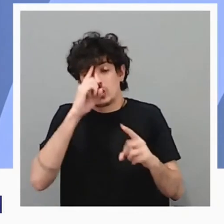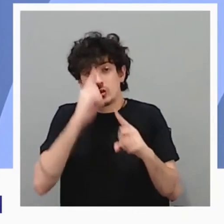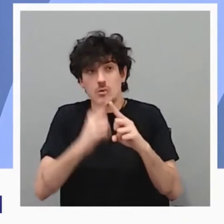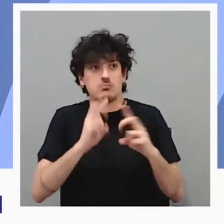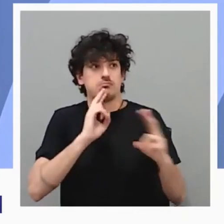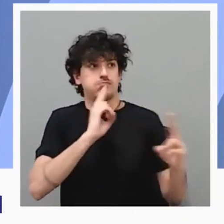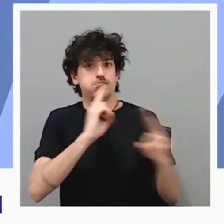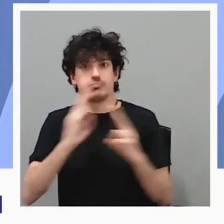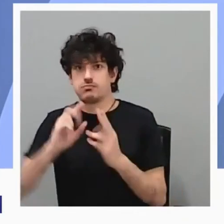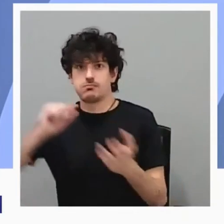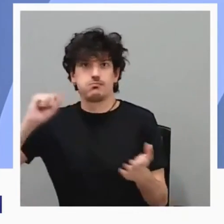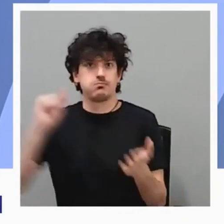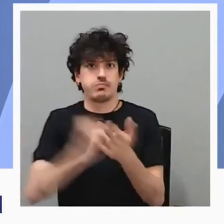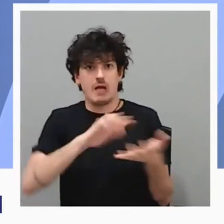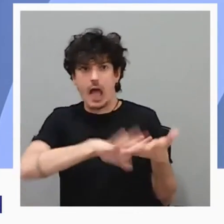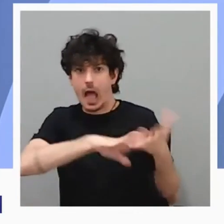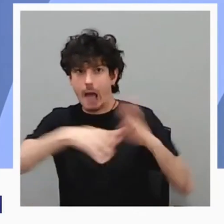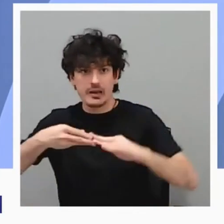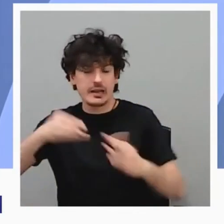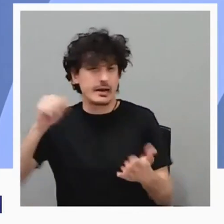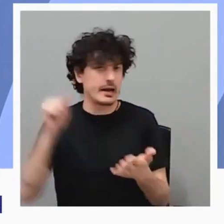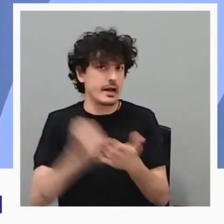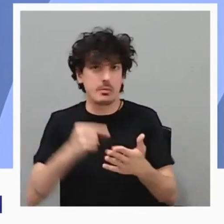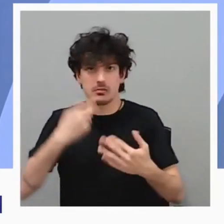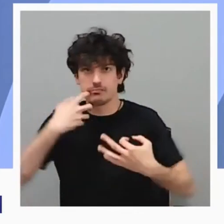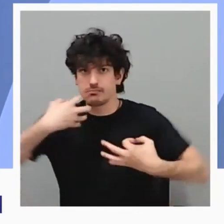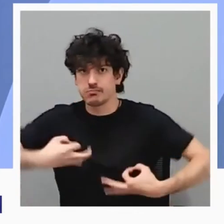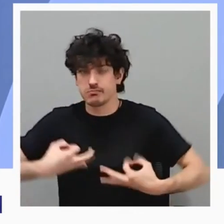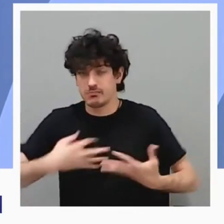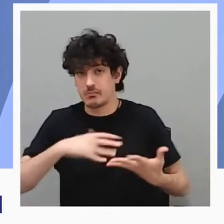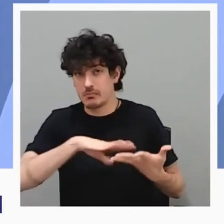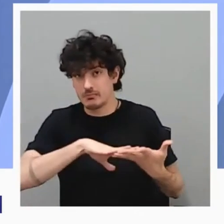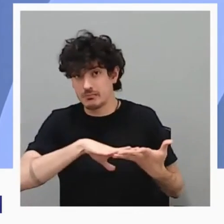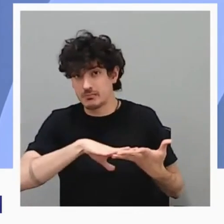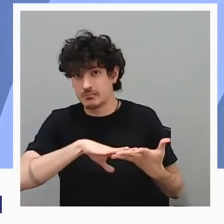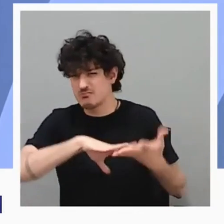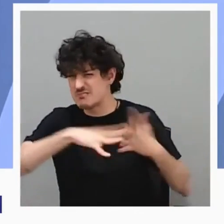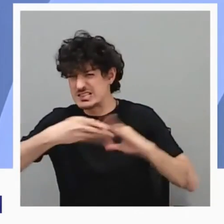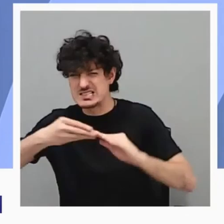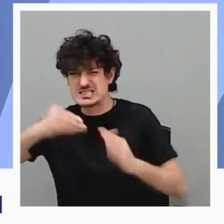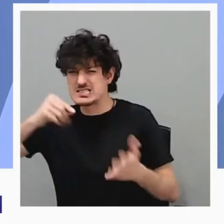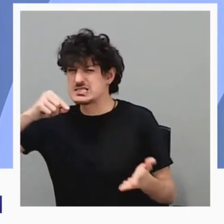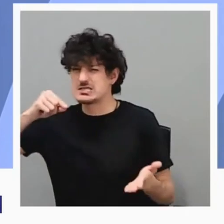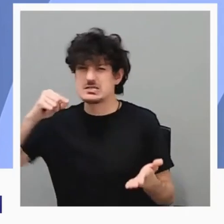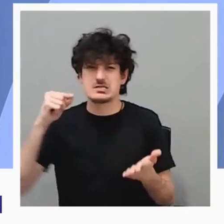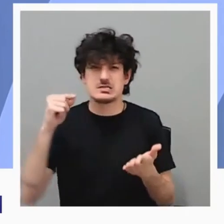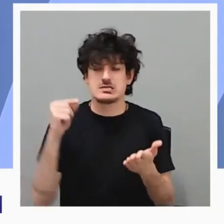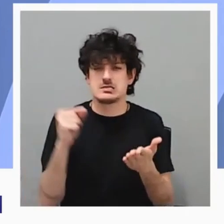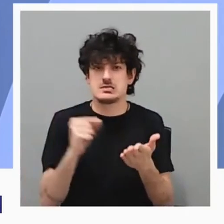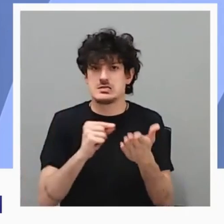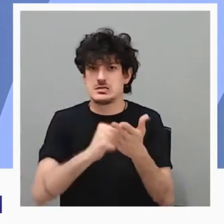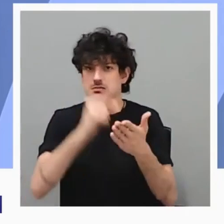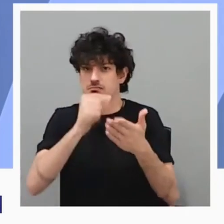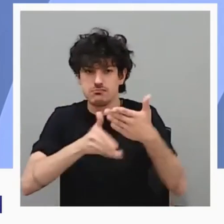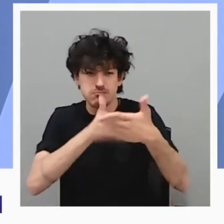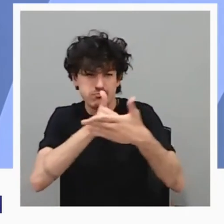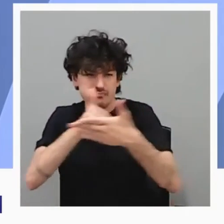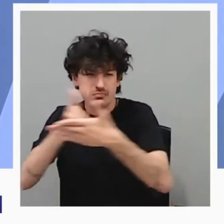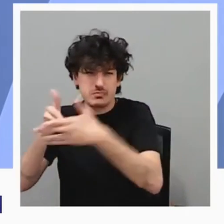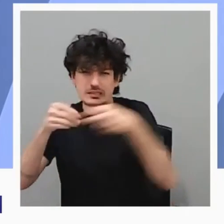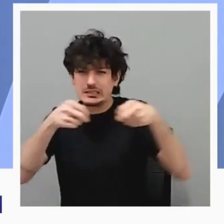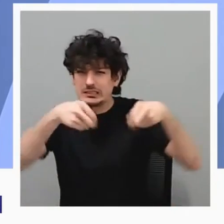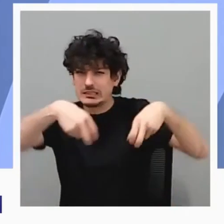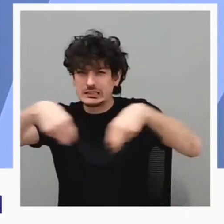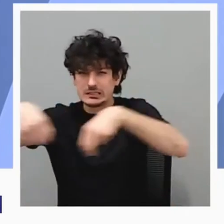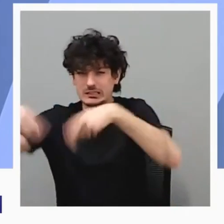y puedan ser llevadas a cabo con la menor cantidad de trabas posible. Porque estoy de acuerdo con